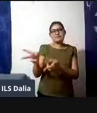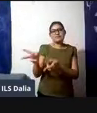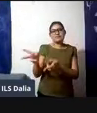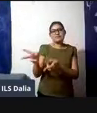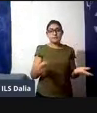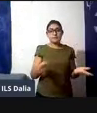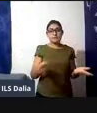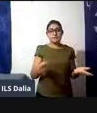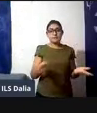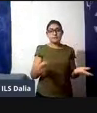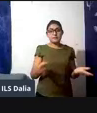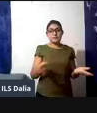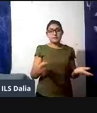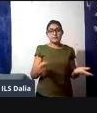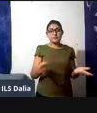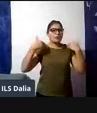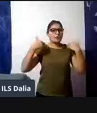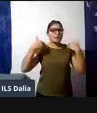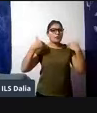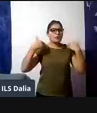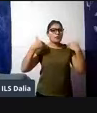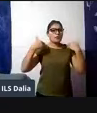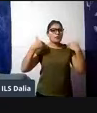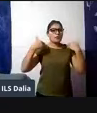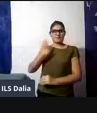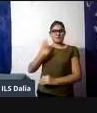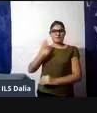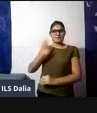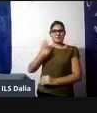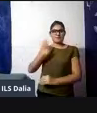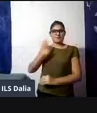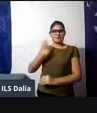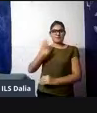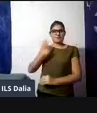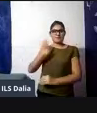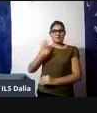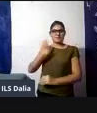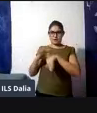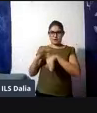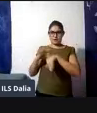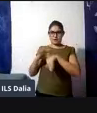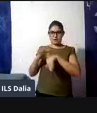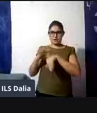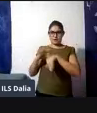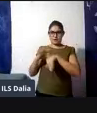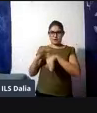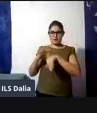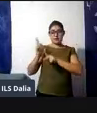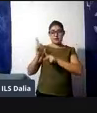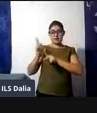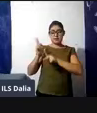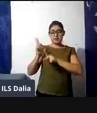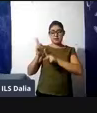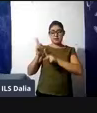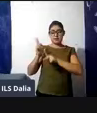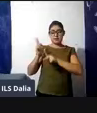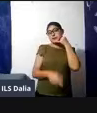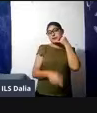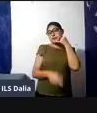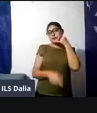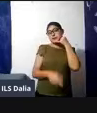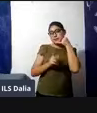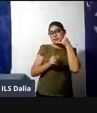la afectada, porque por teléfono te pueden grabar. Mensaje, le pueden sacar screenshot. Incluso en persona,